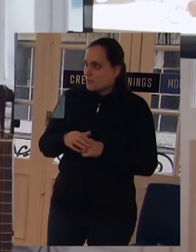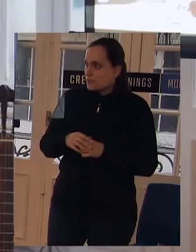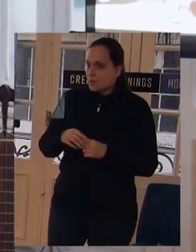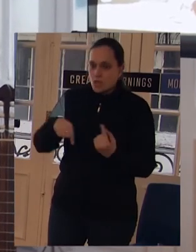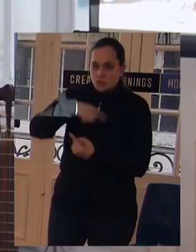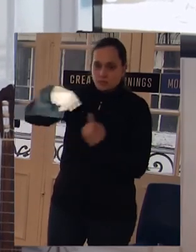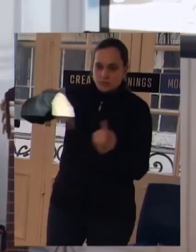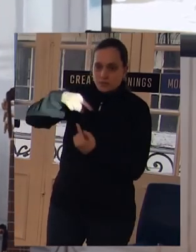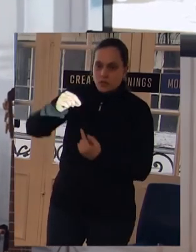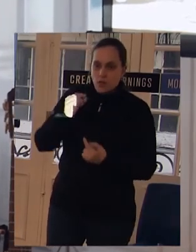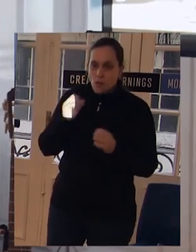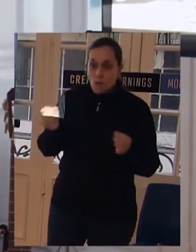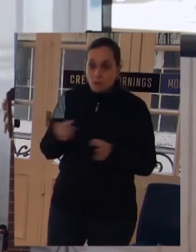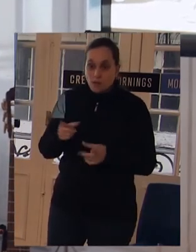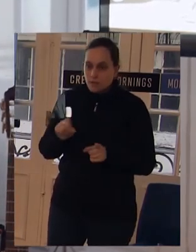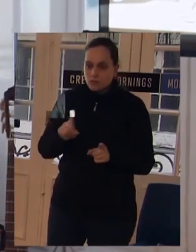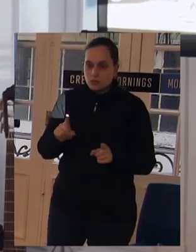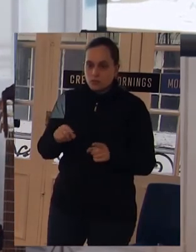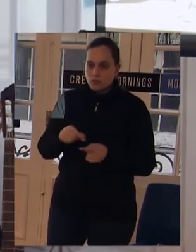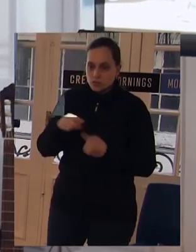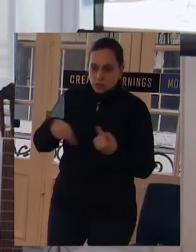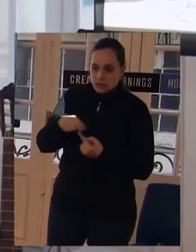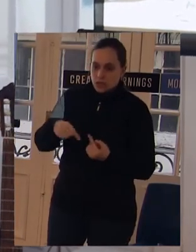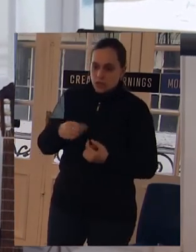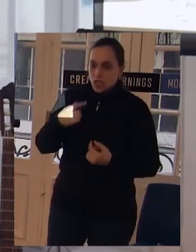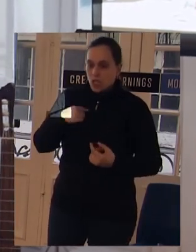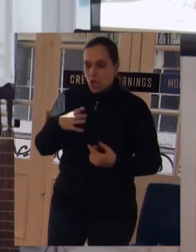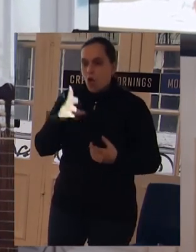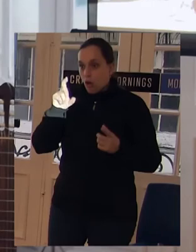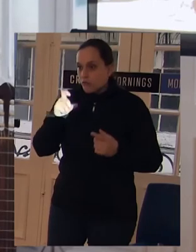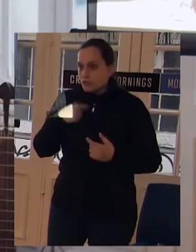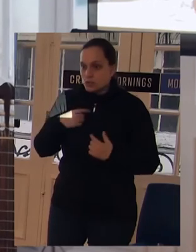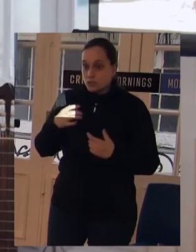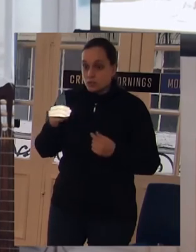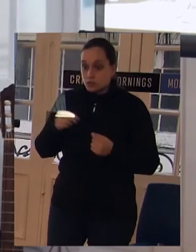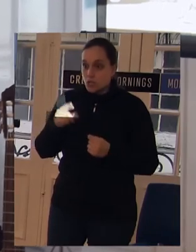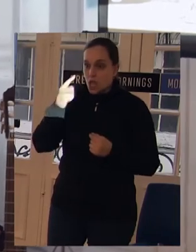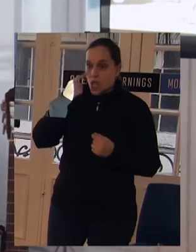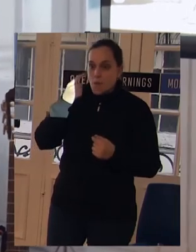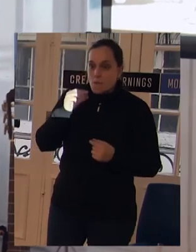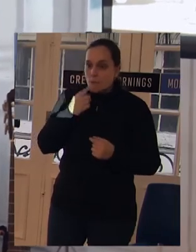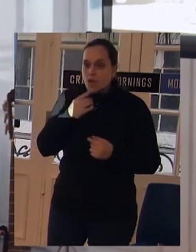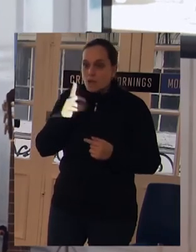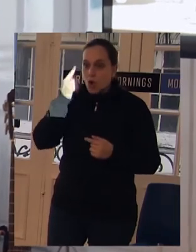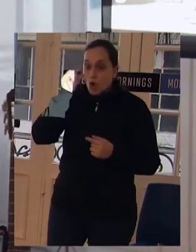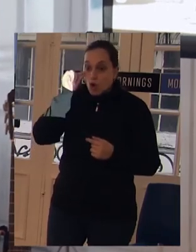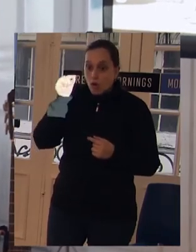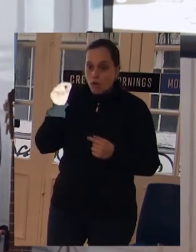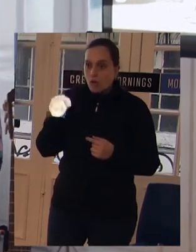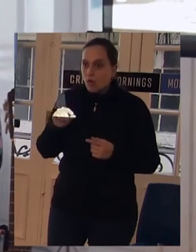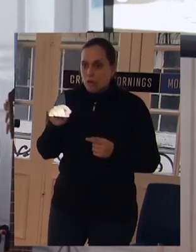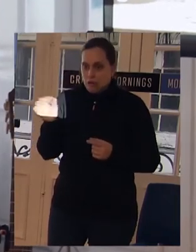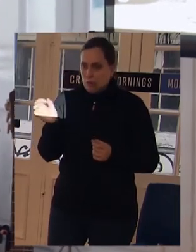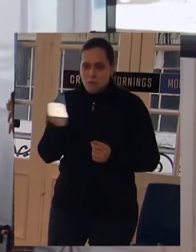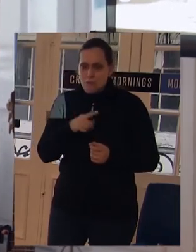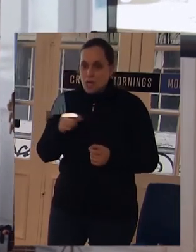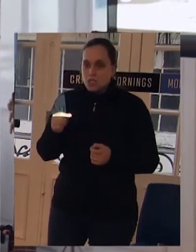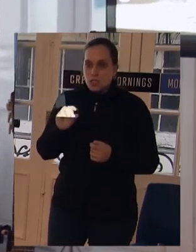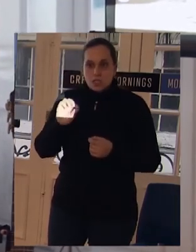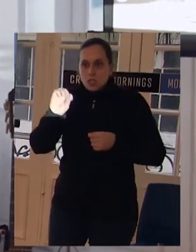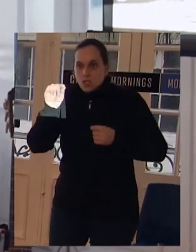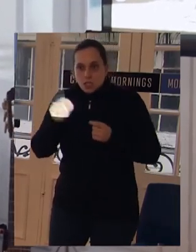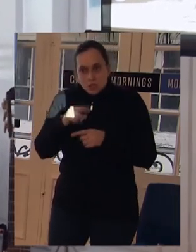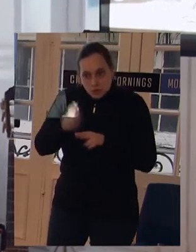loop de perfeccionismo, que obviamente entré, porque el ojo me quedaba mal, porque me tenía que ir, porque nada, por otro